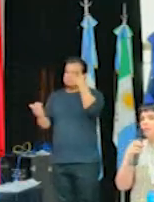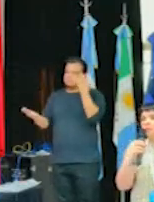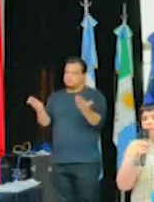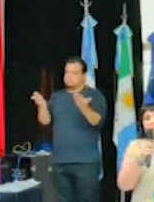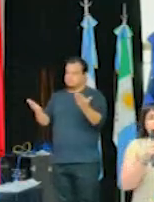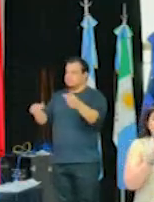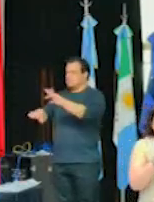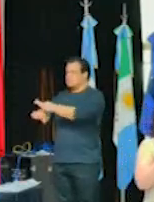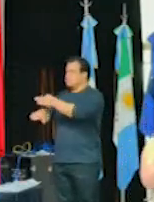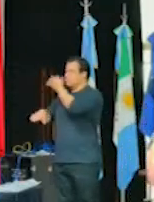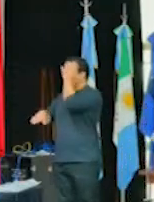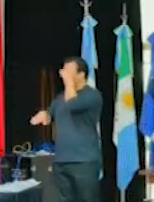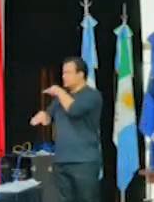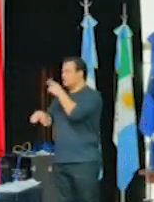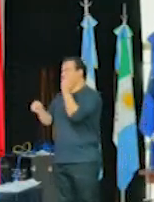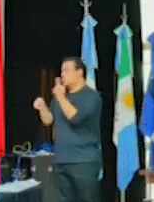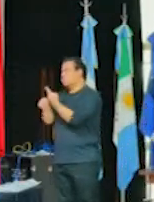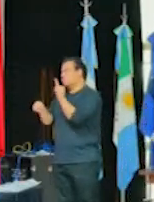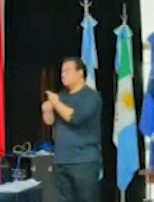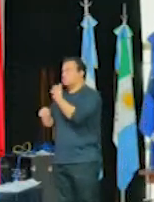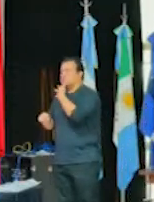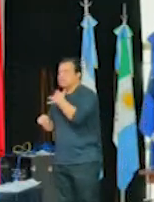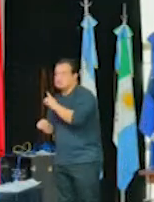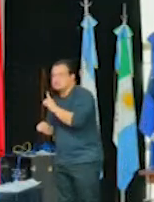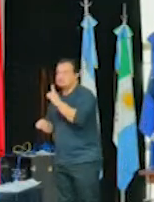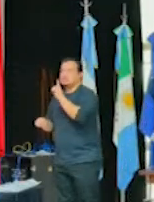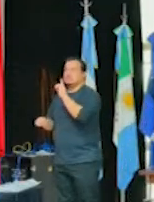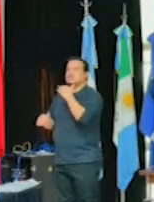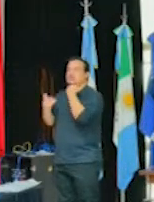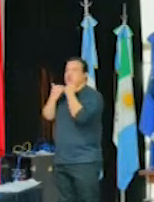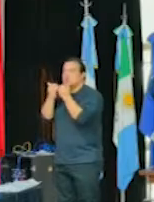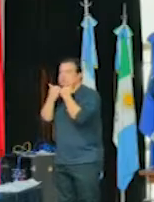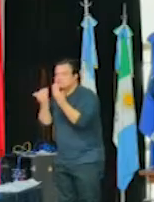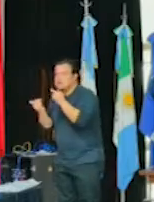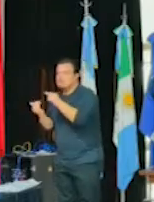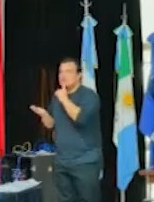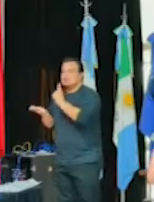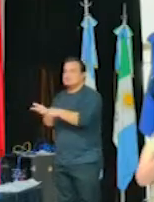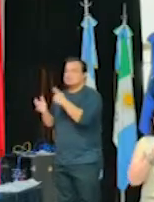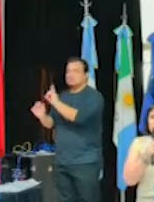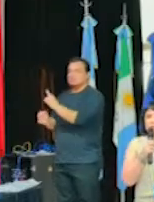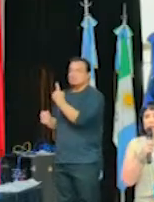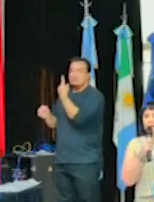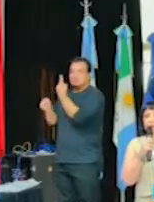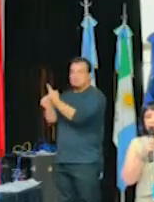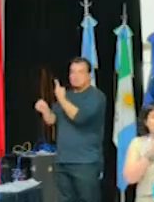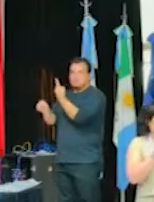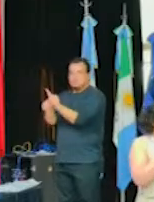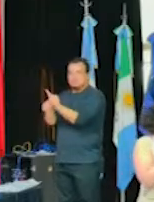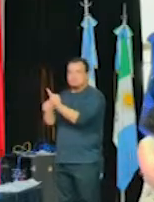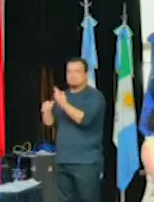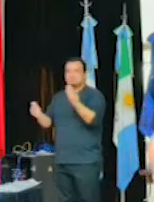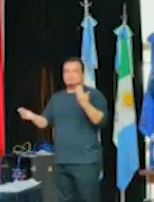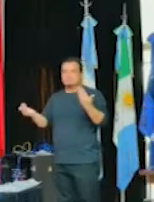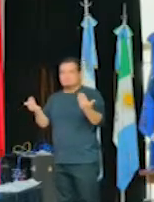adulto mayor. No entiende, no sabe, no puede, no está en condiciones de decidir. Entonces, quizás